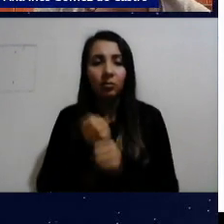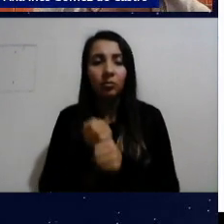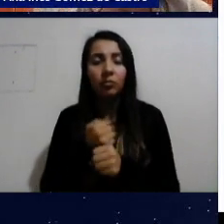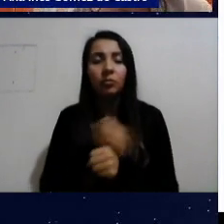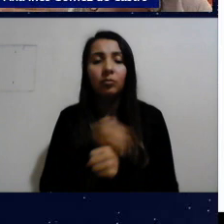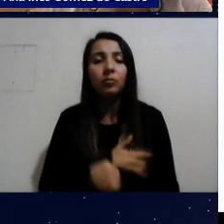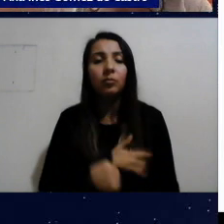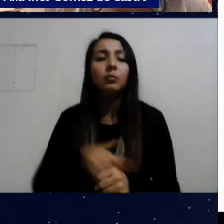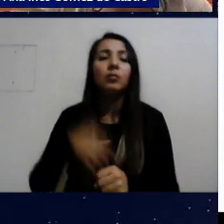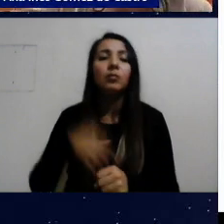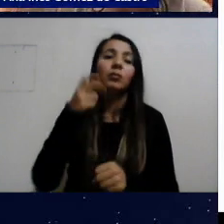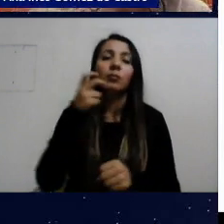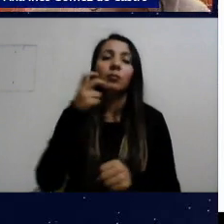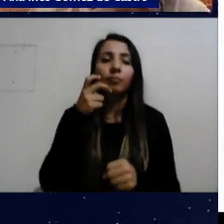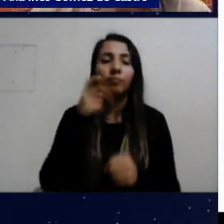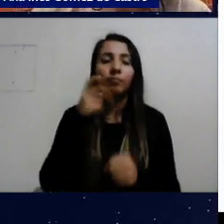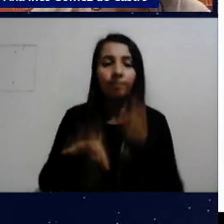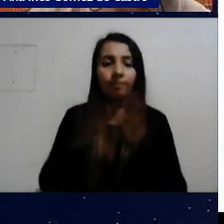detectaron en